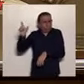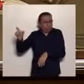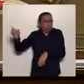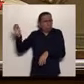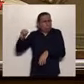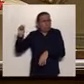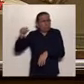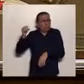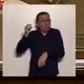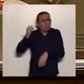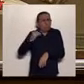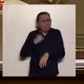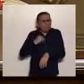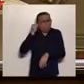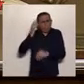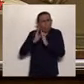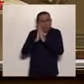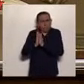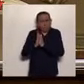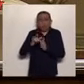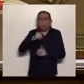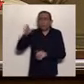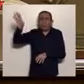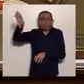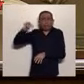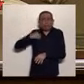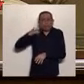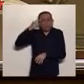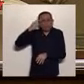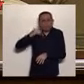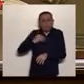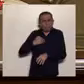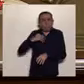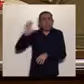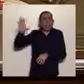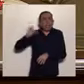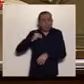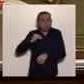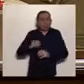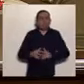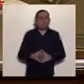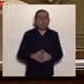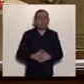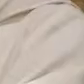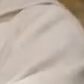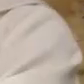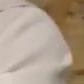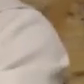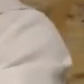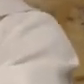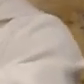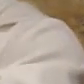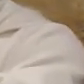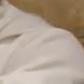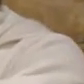muchos para el perdón de los pecados. Hagan esto en conmemoración mía.